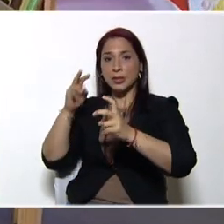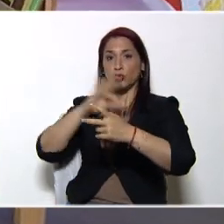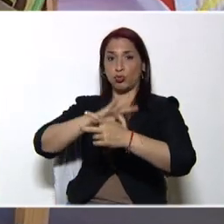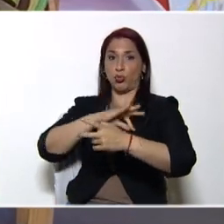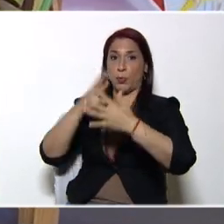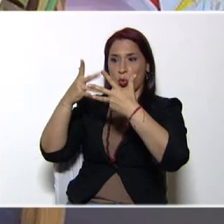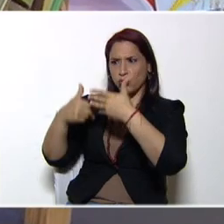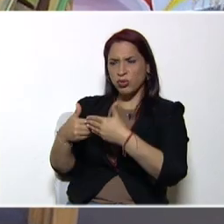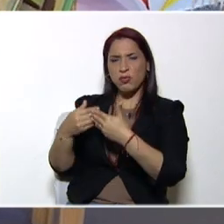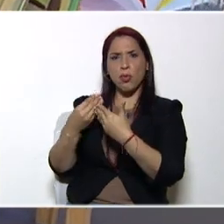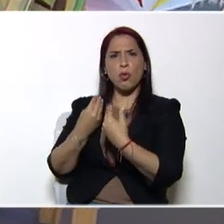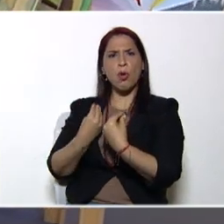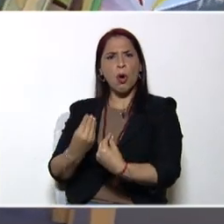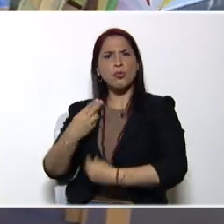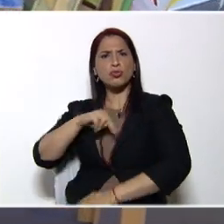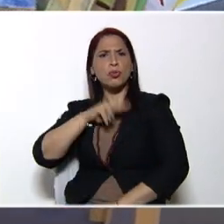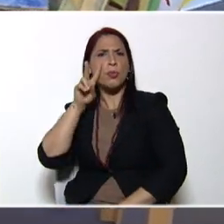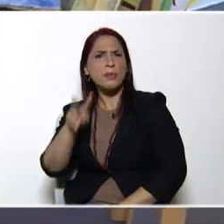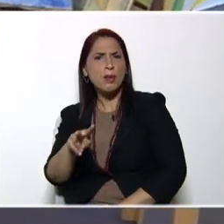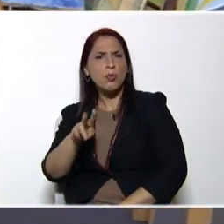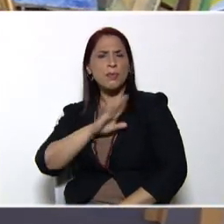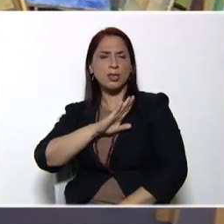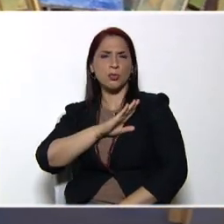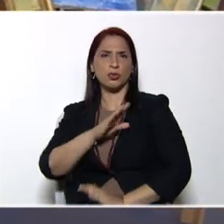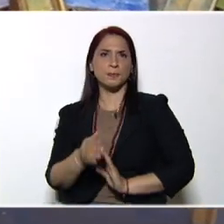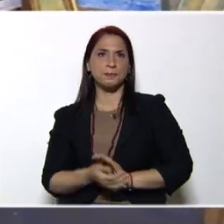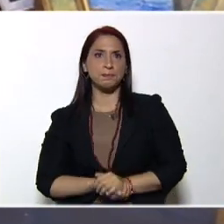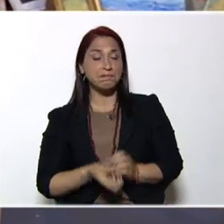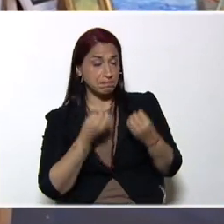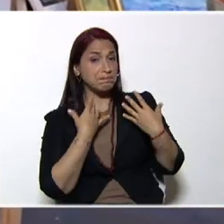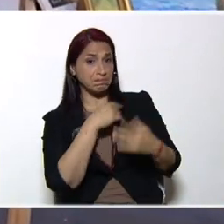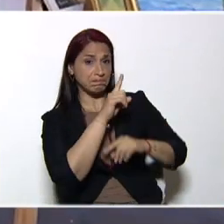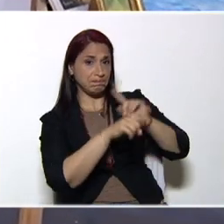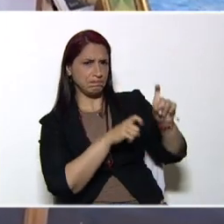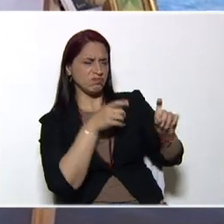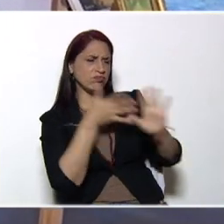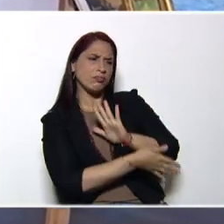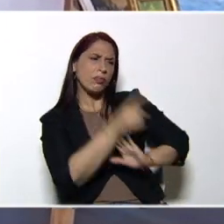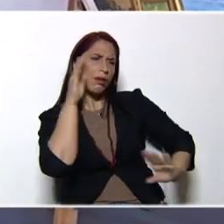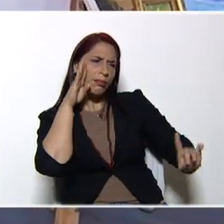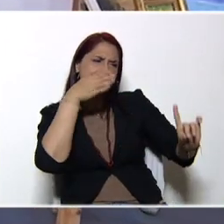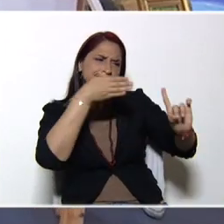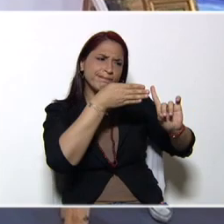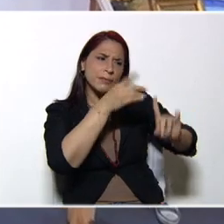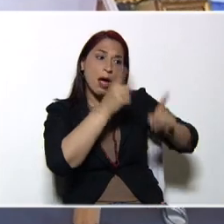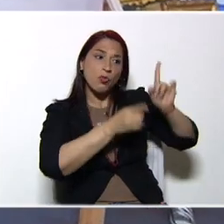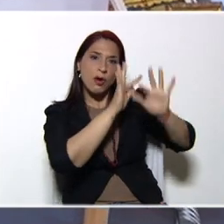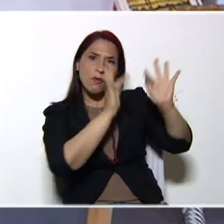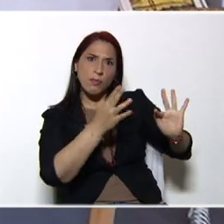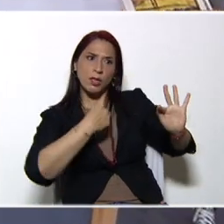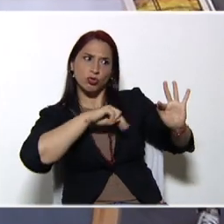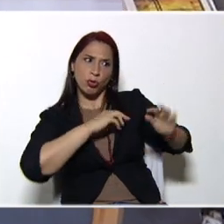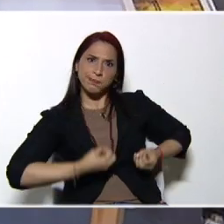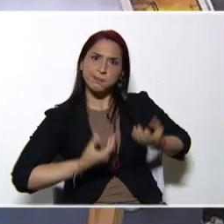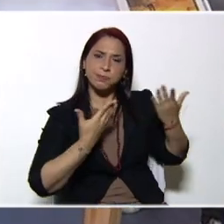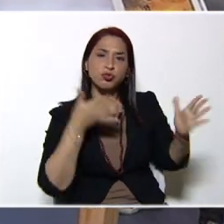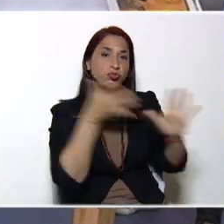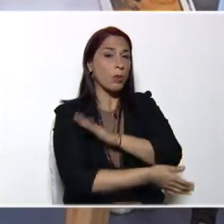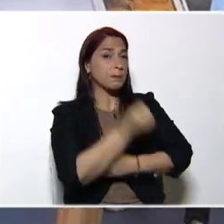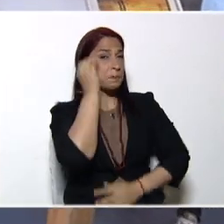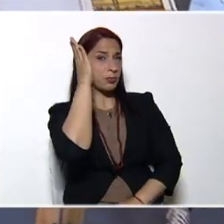socioproductivo, ¿cómo visualizamos los patrimonios, profesor? Bueno, buena esa desde este enfoque que de alguna manera nos da a nosotros esa